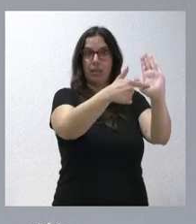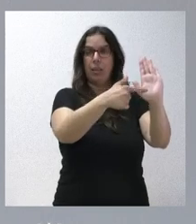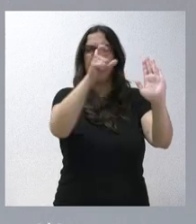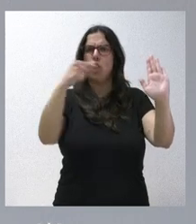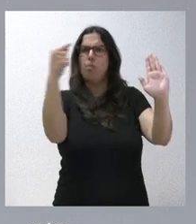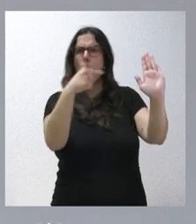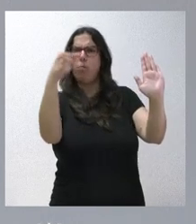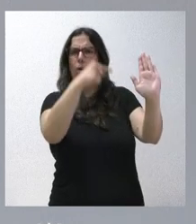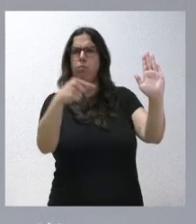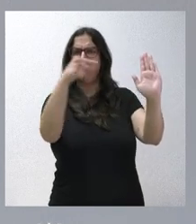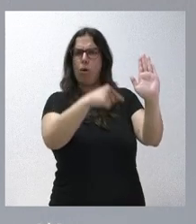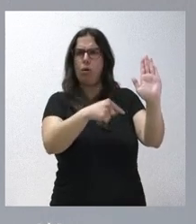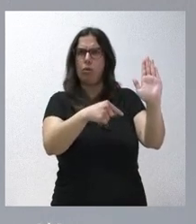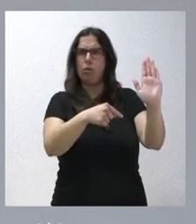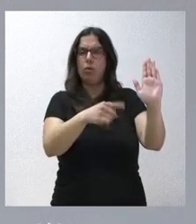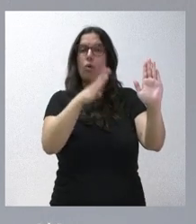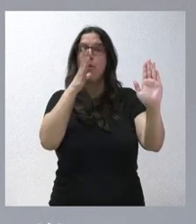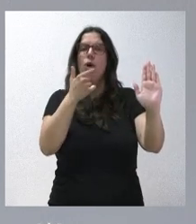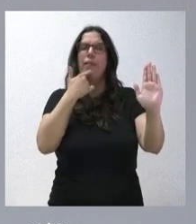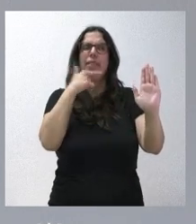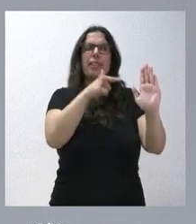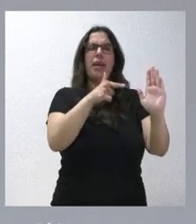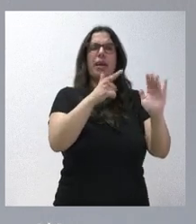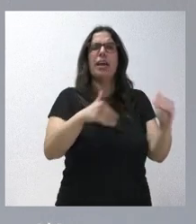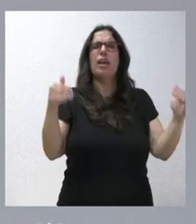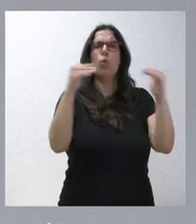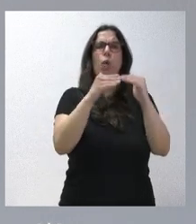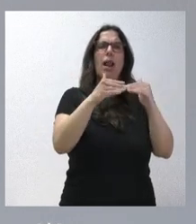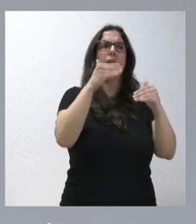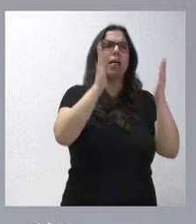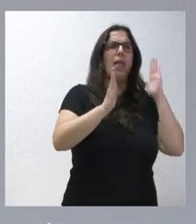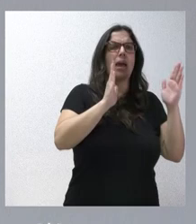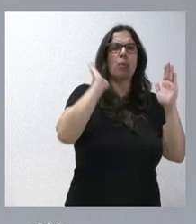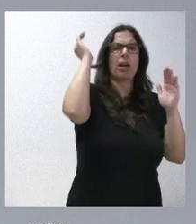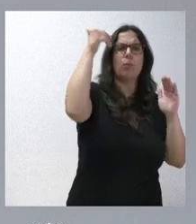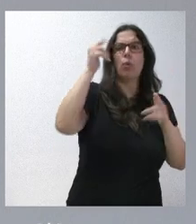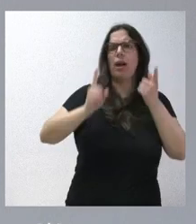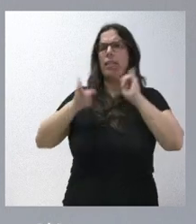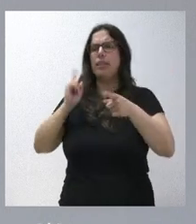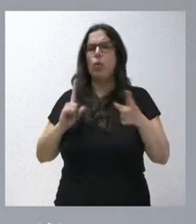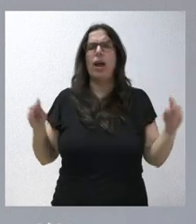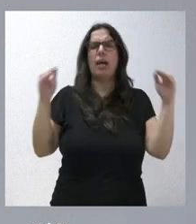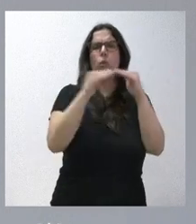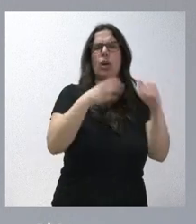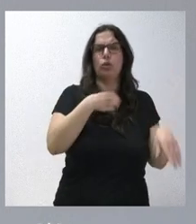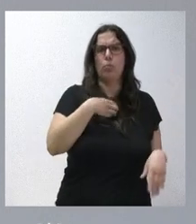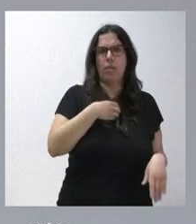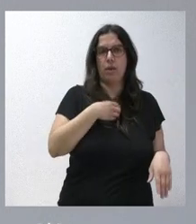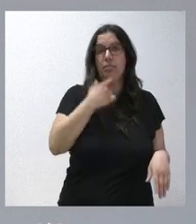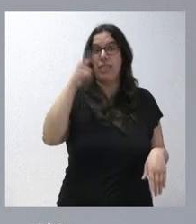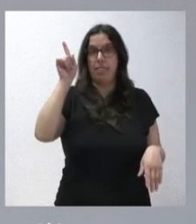se está igualando Víctimas de un periodo democrático la época republicana con un periodo de Dictadura del General